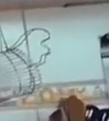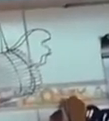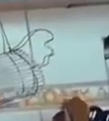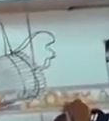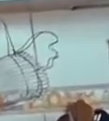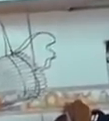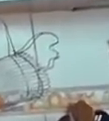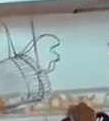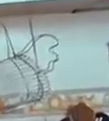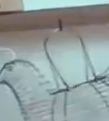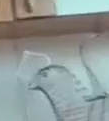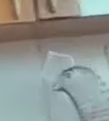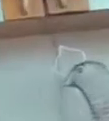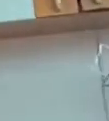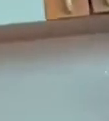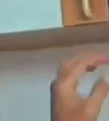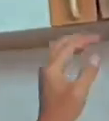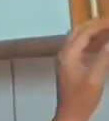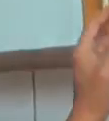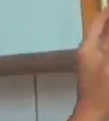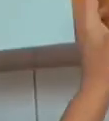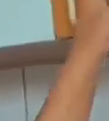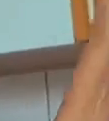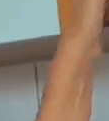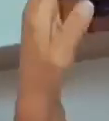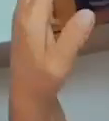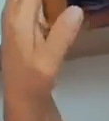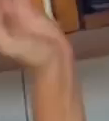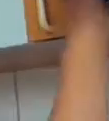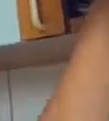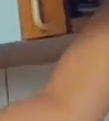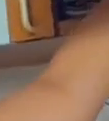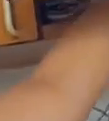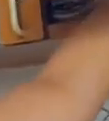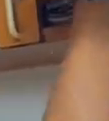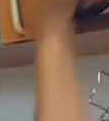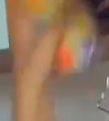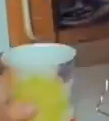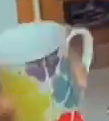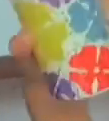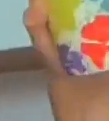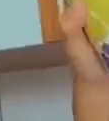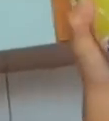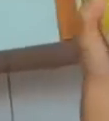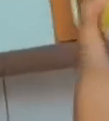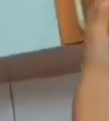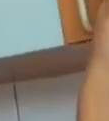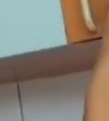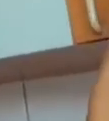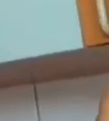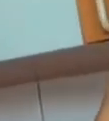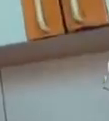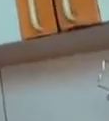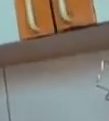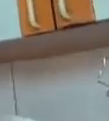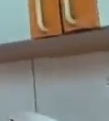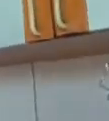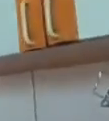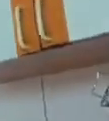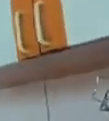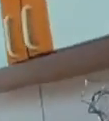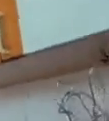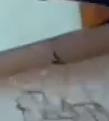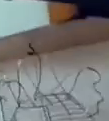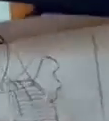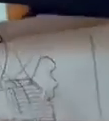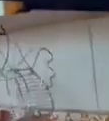¿Qué tal? ¿Cómo están? Hace algunos días hablamos brevemente de la historia de las epidemias en el Perú. Como vamos